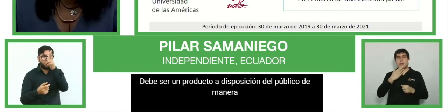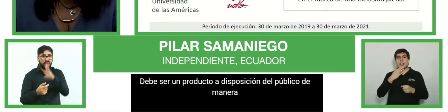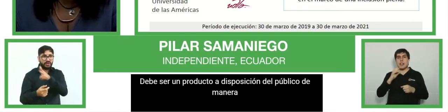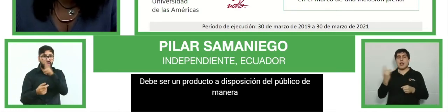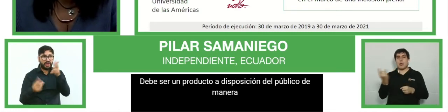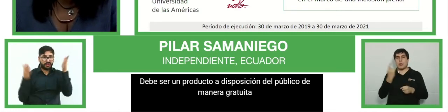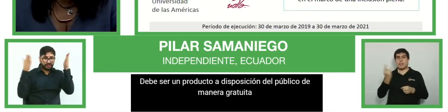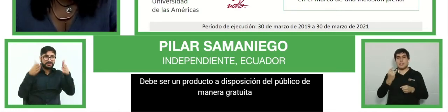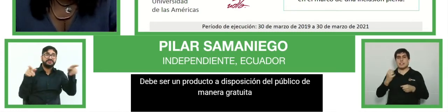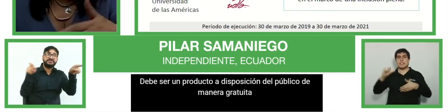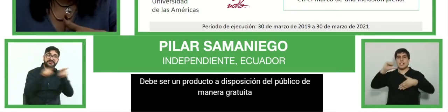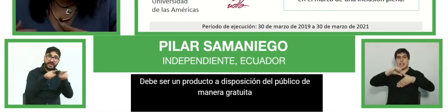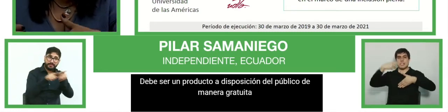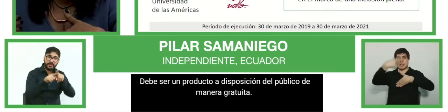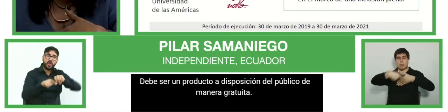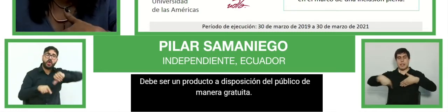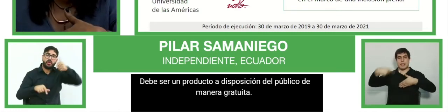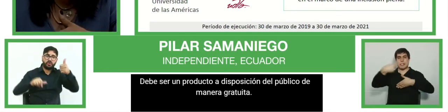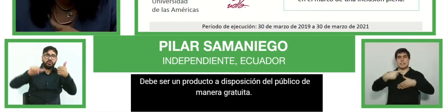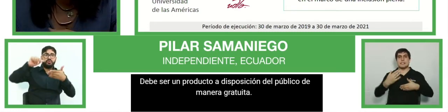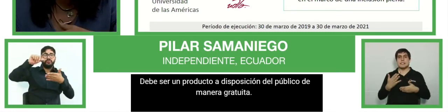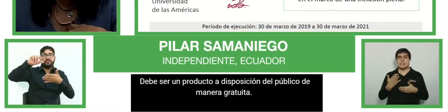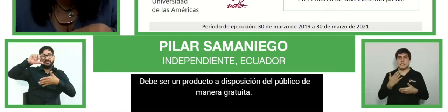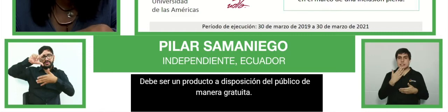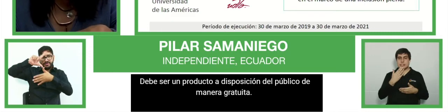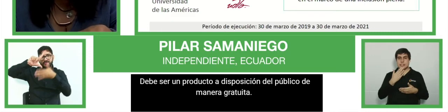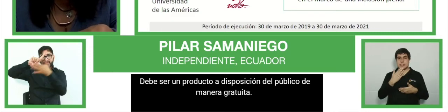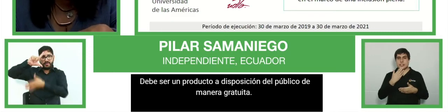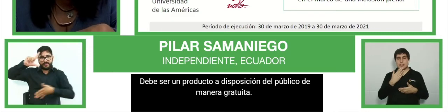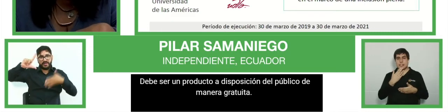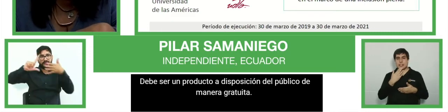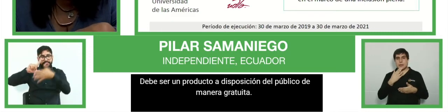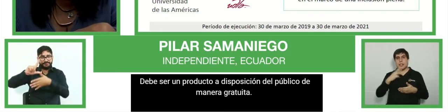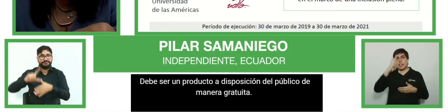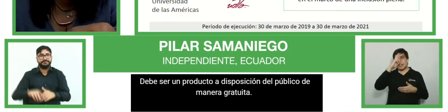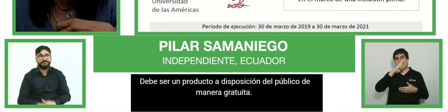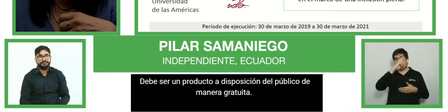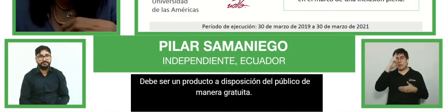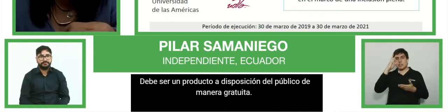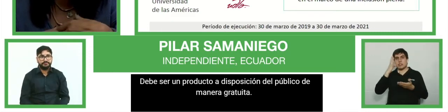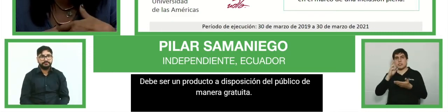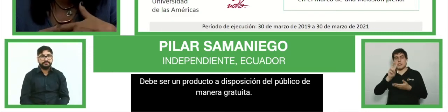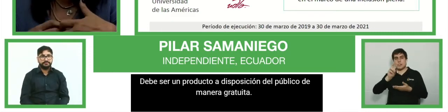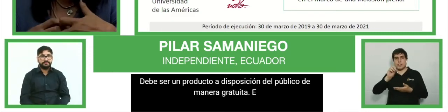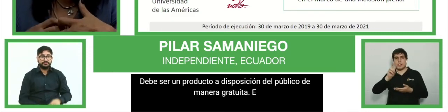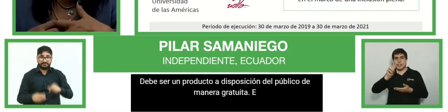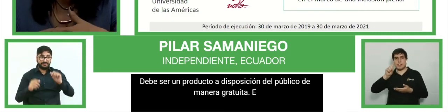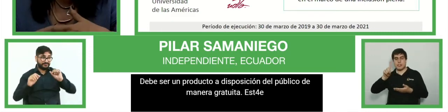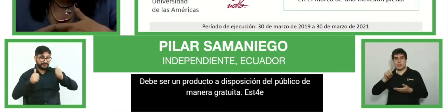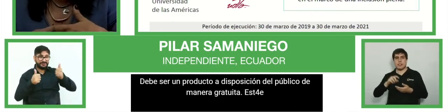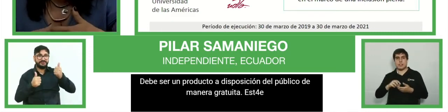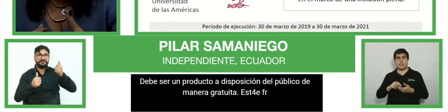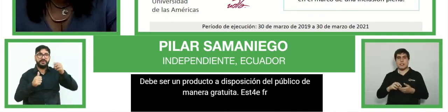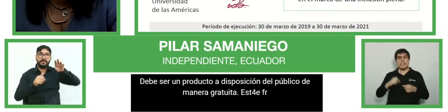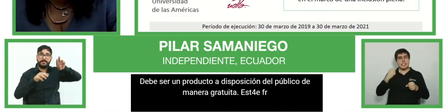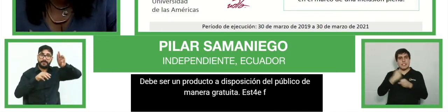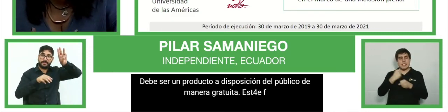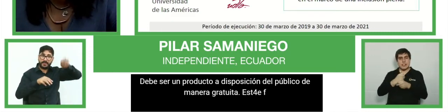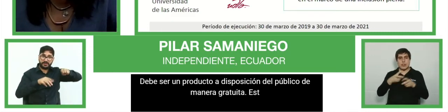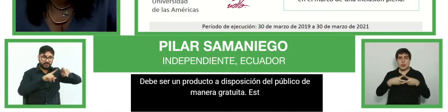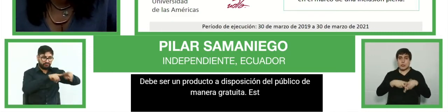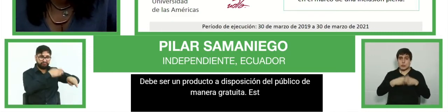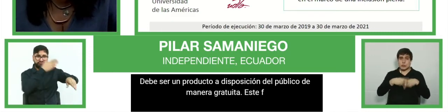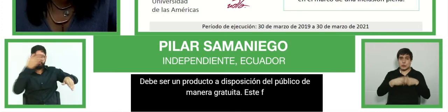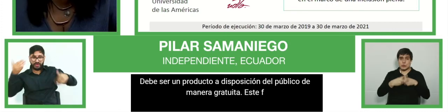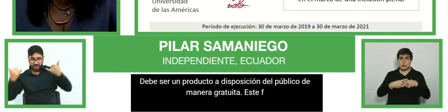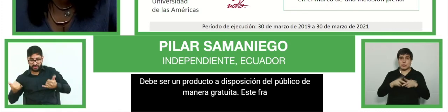marzo 2019 y a las puertas de concluir en marzo 2021. Este framework es una herramienta de